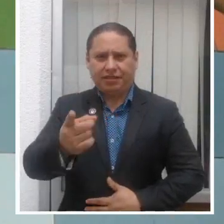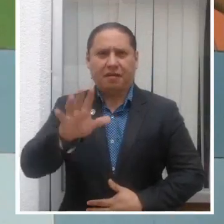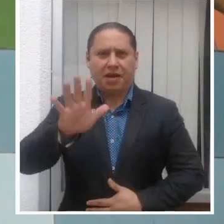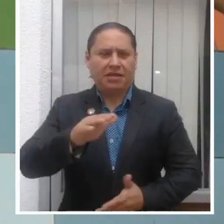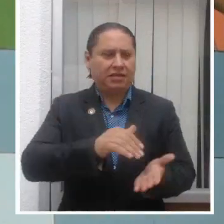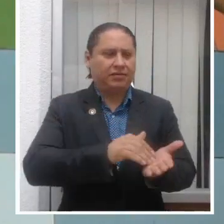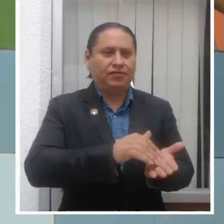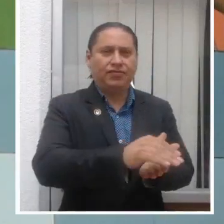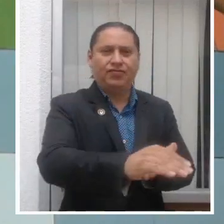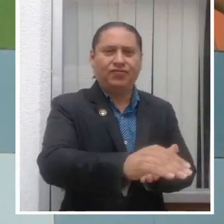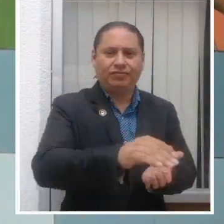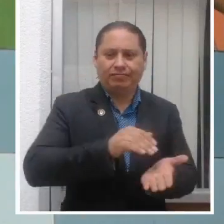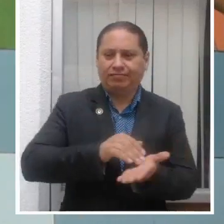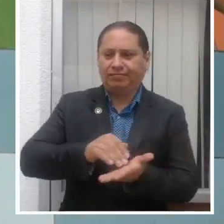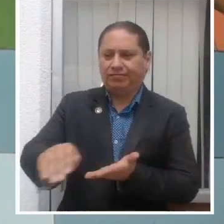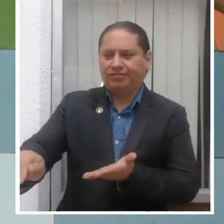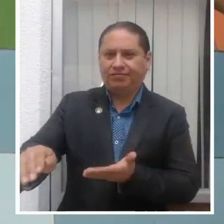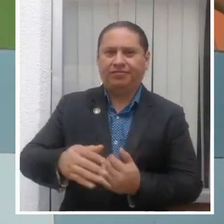desplazado